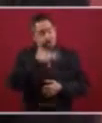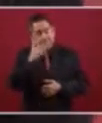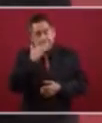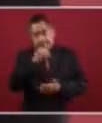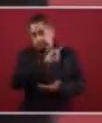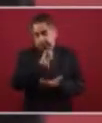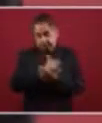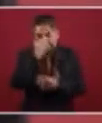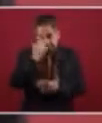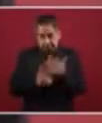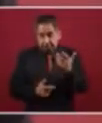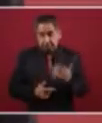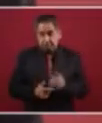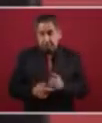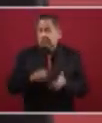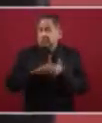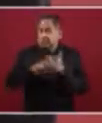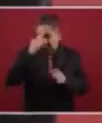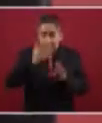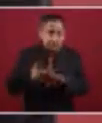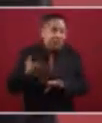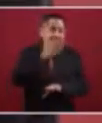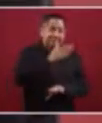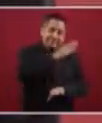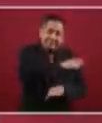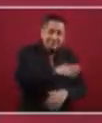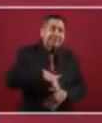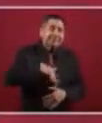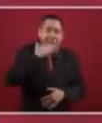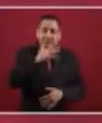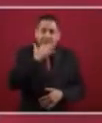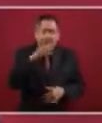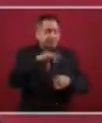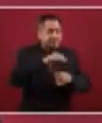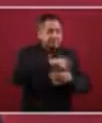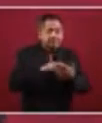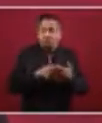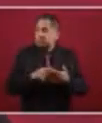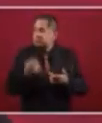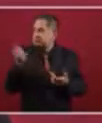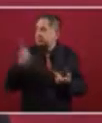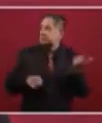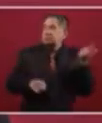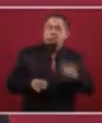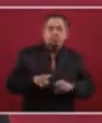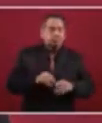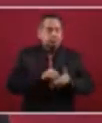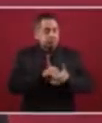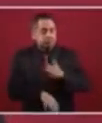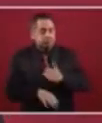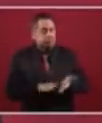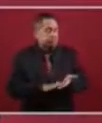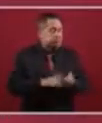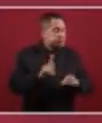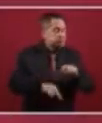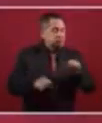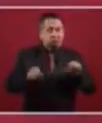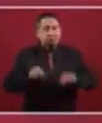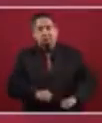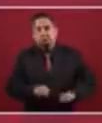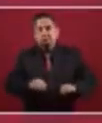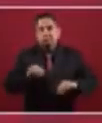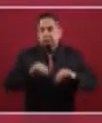cuantos fraudes electorales cuantas imposiciones medite